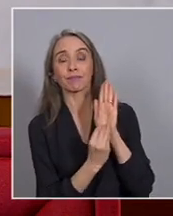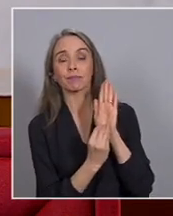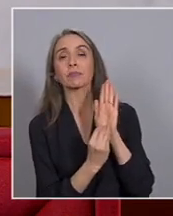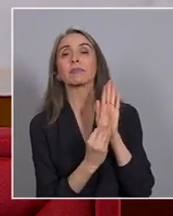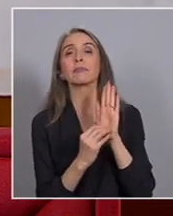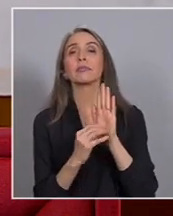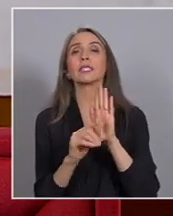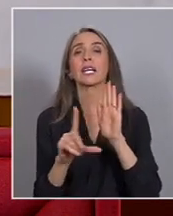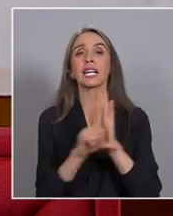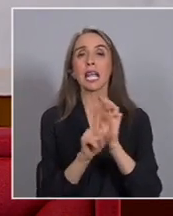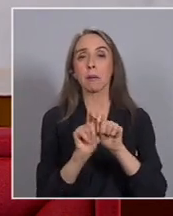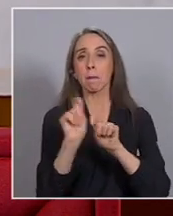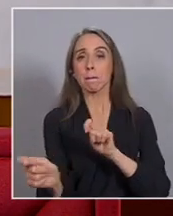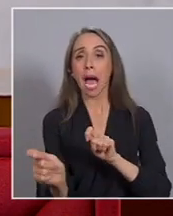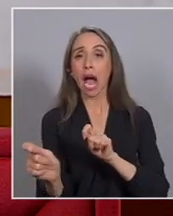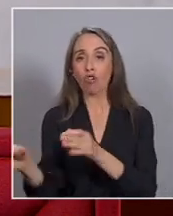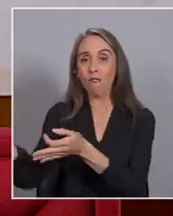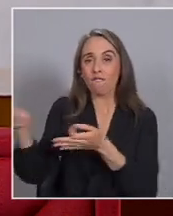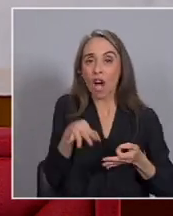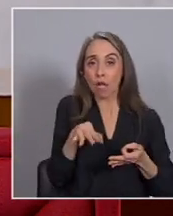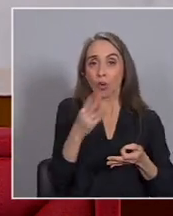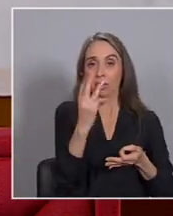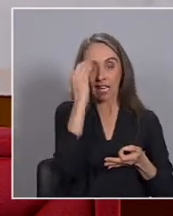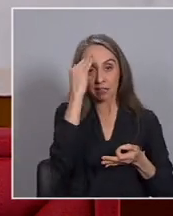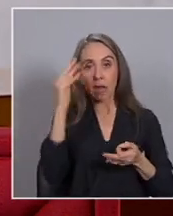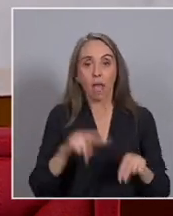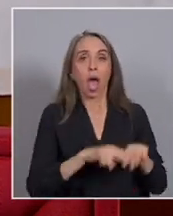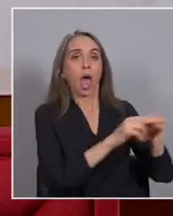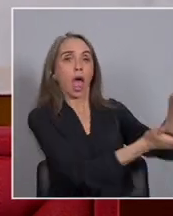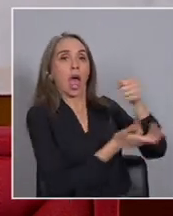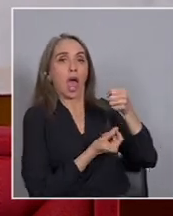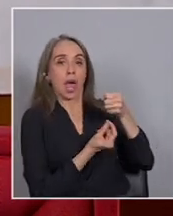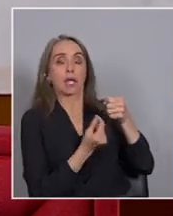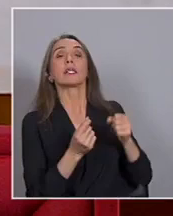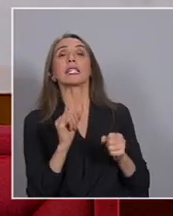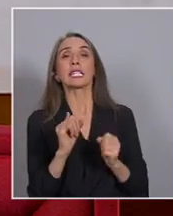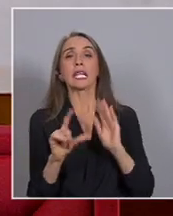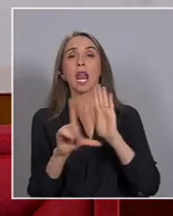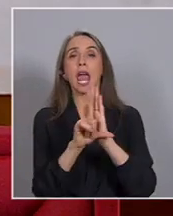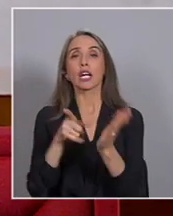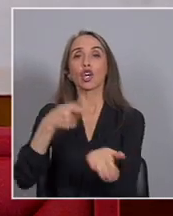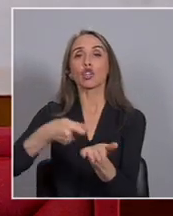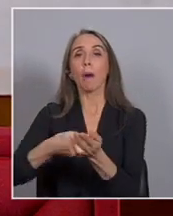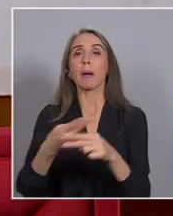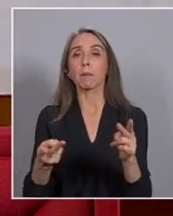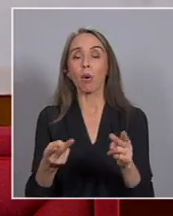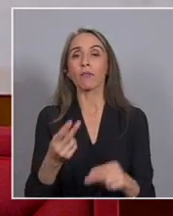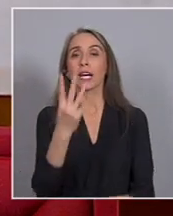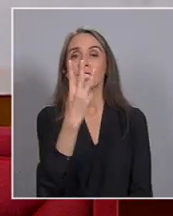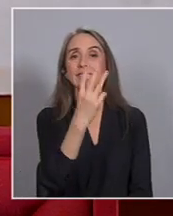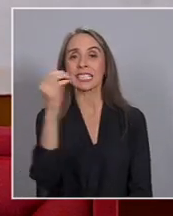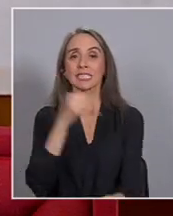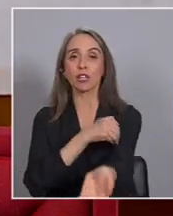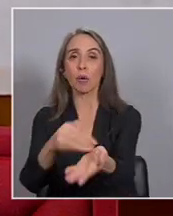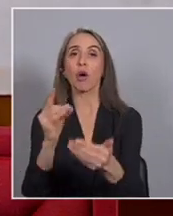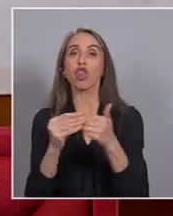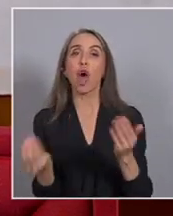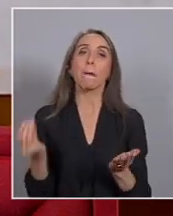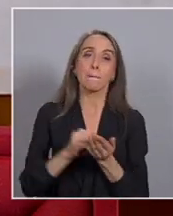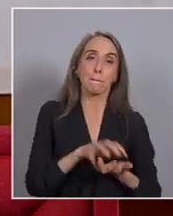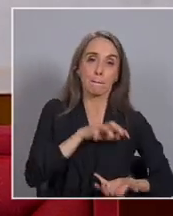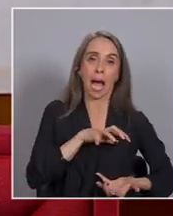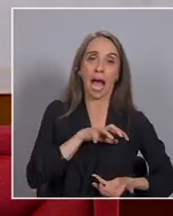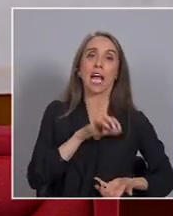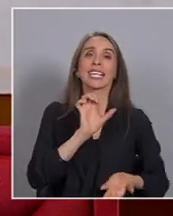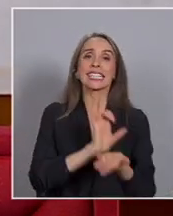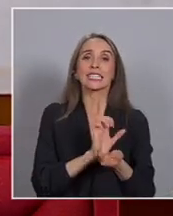como la ley de pago a 30 días para poder mejorar su liquidez y la ley de compras públicas para aumentar en 300 millones de dólares lo que se compra